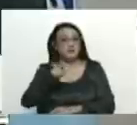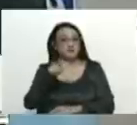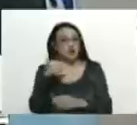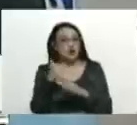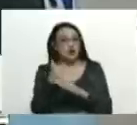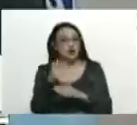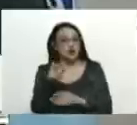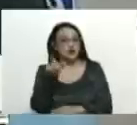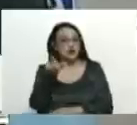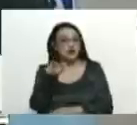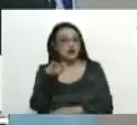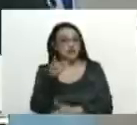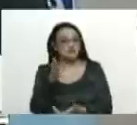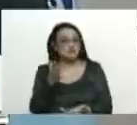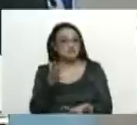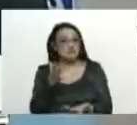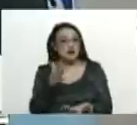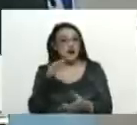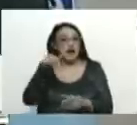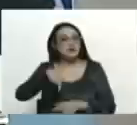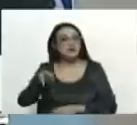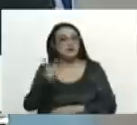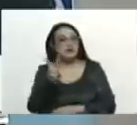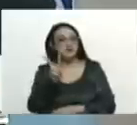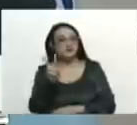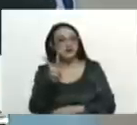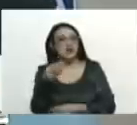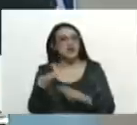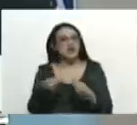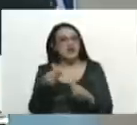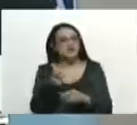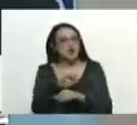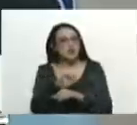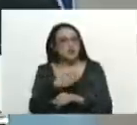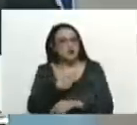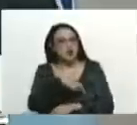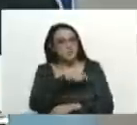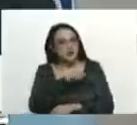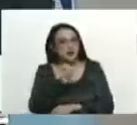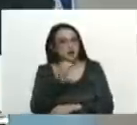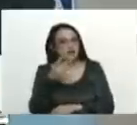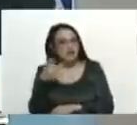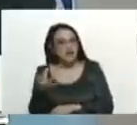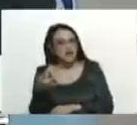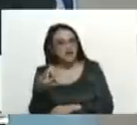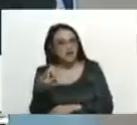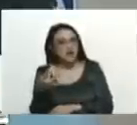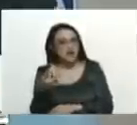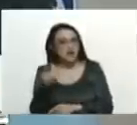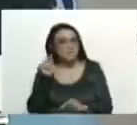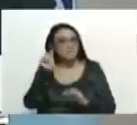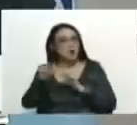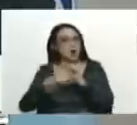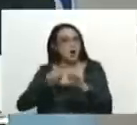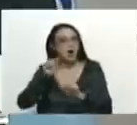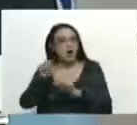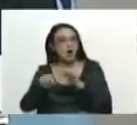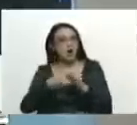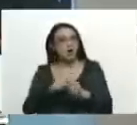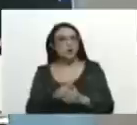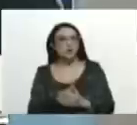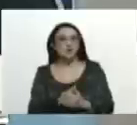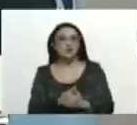esas nacionalidades estuviesen aquí en Venezuela lanzando ofensas dictiterio